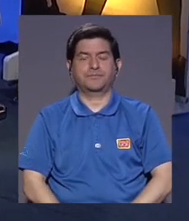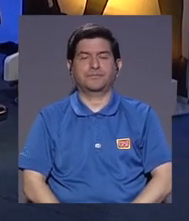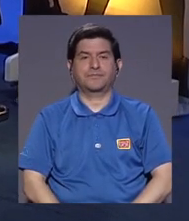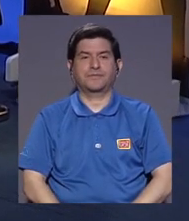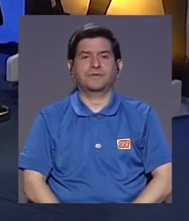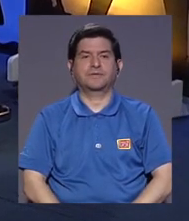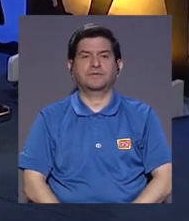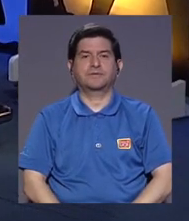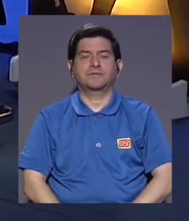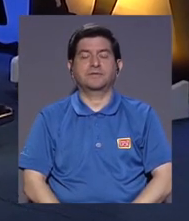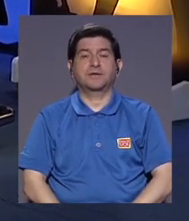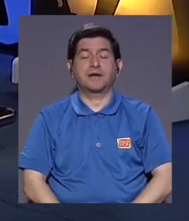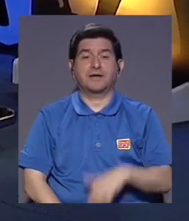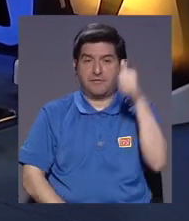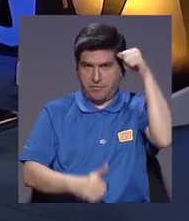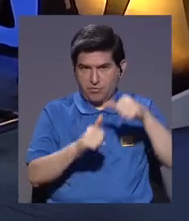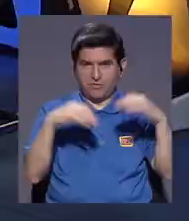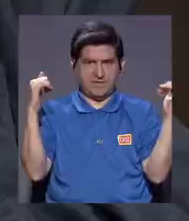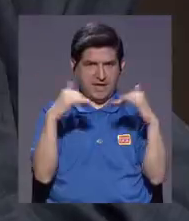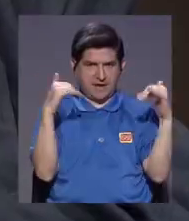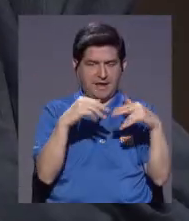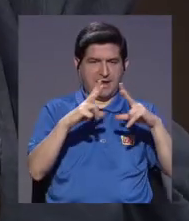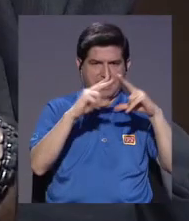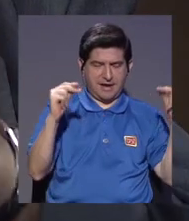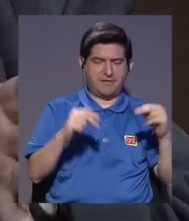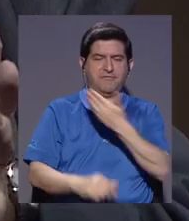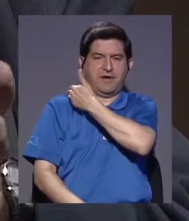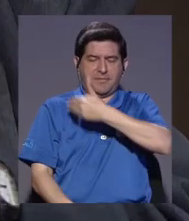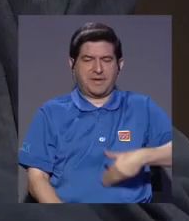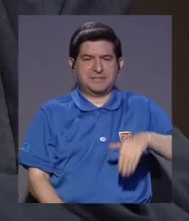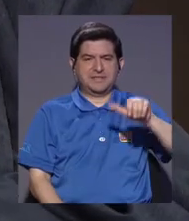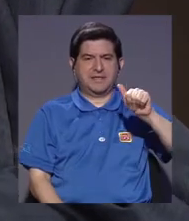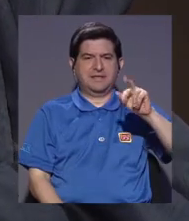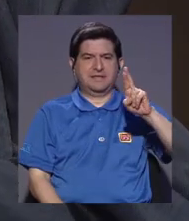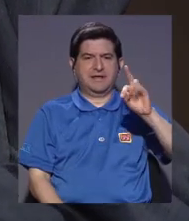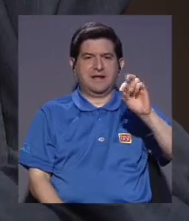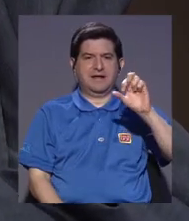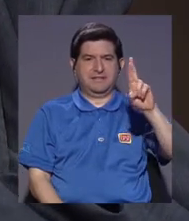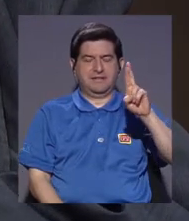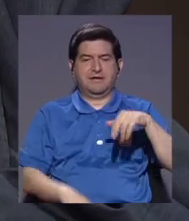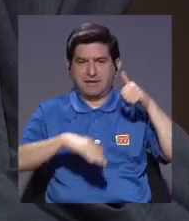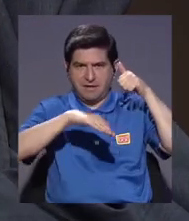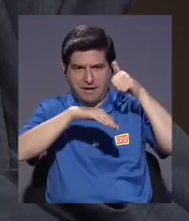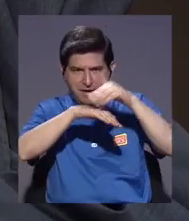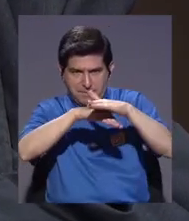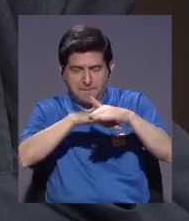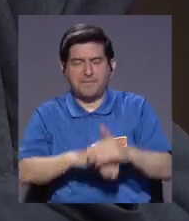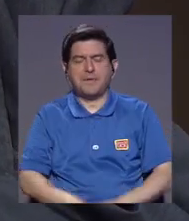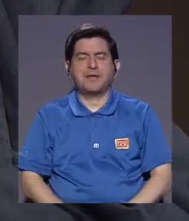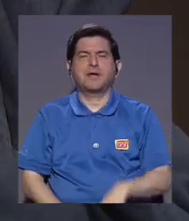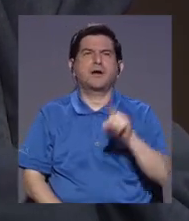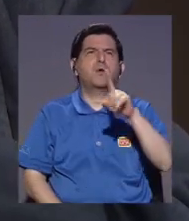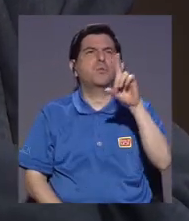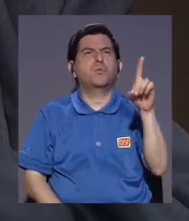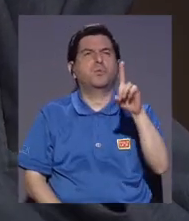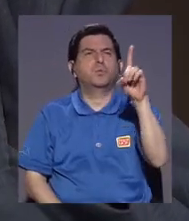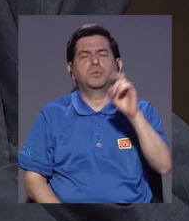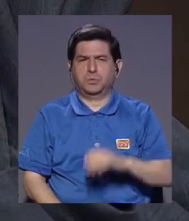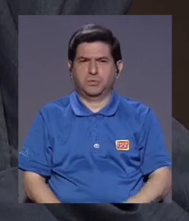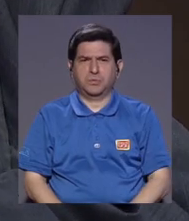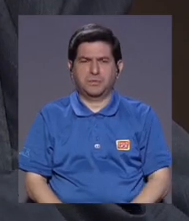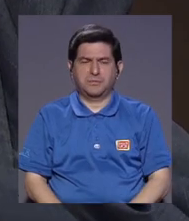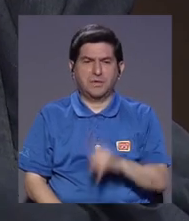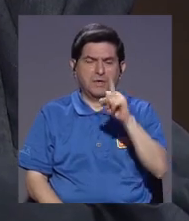están la guerra nicaragua el presidente carácter le manda un domingo